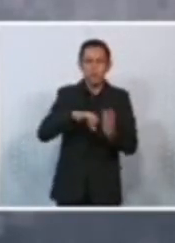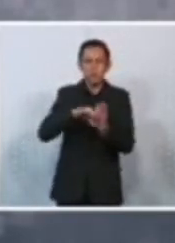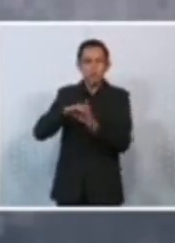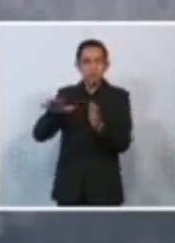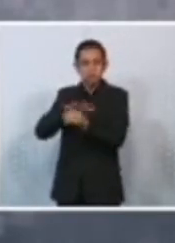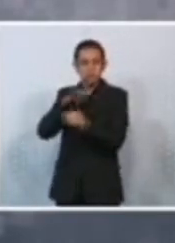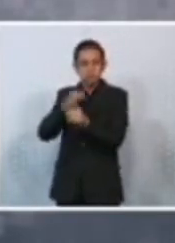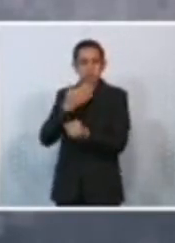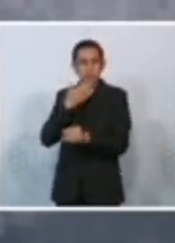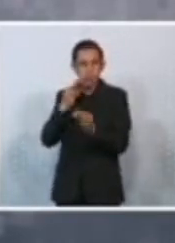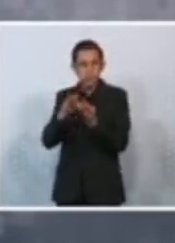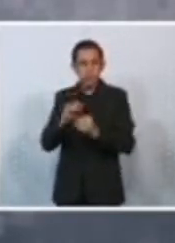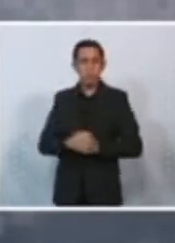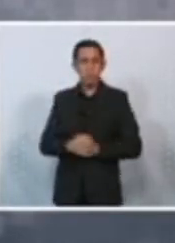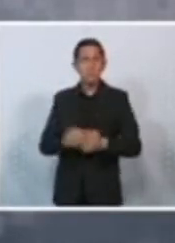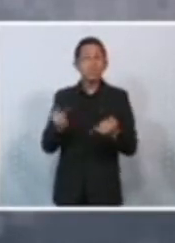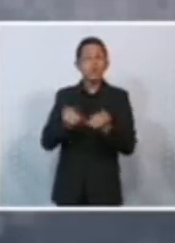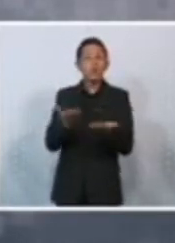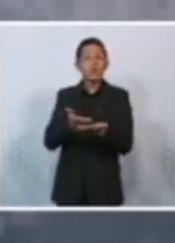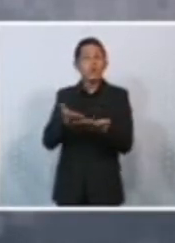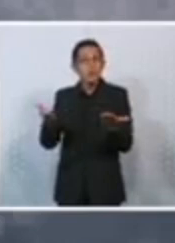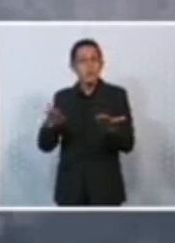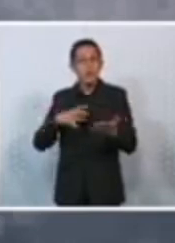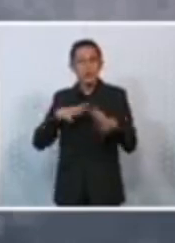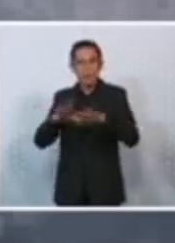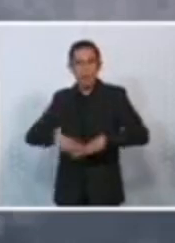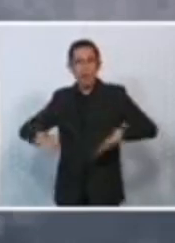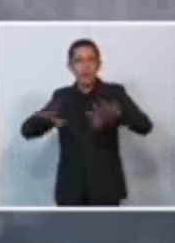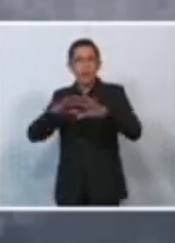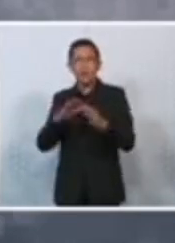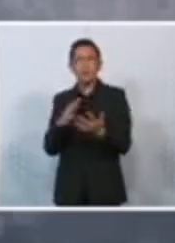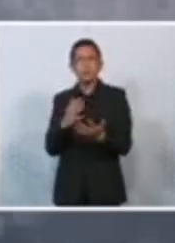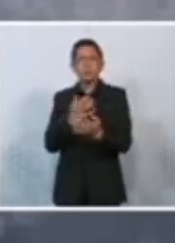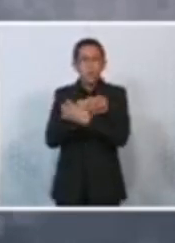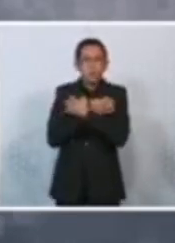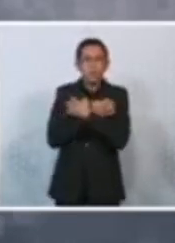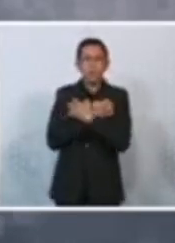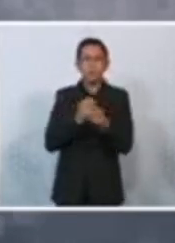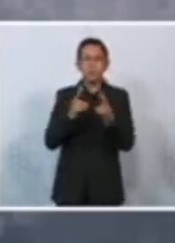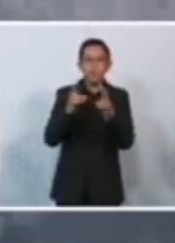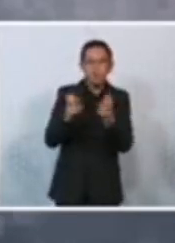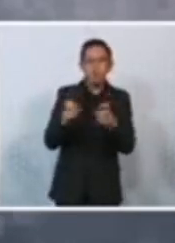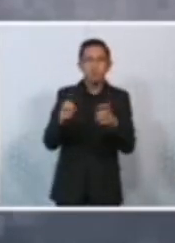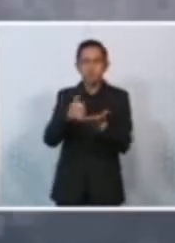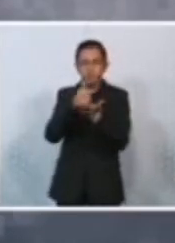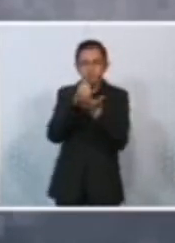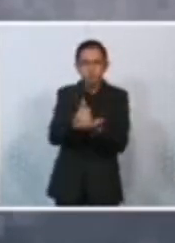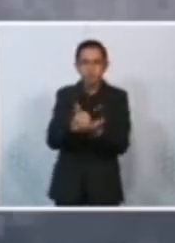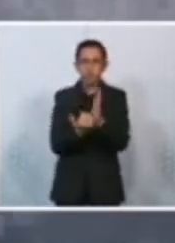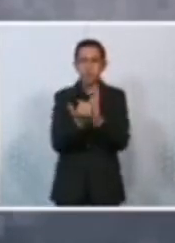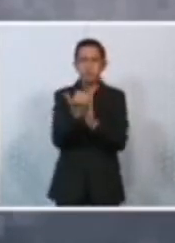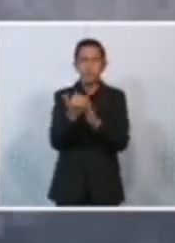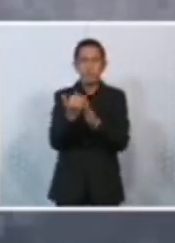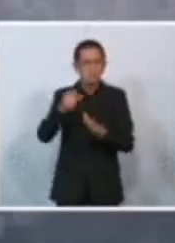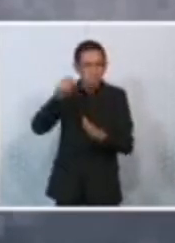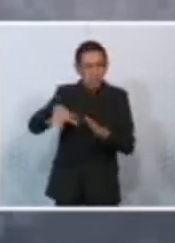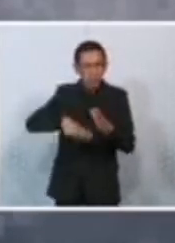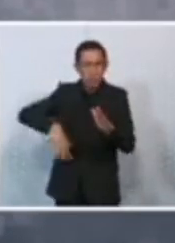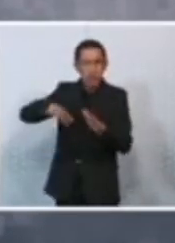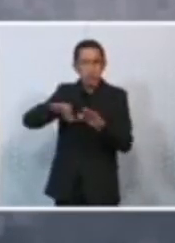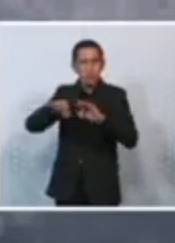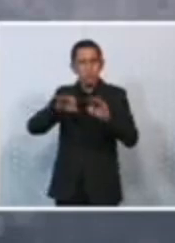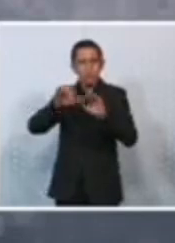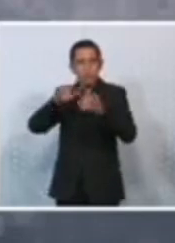en el estado vamos a desarrollar vocaciones alternas en cada municipio crear ciudades universitarias centros